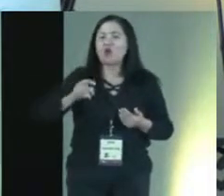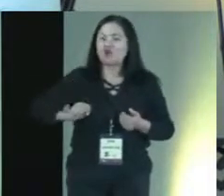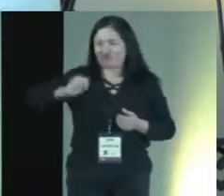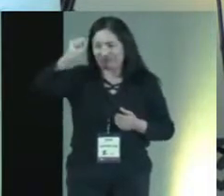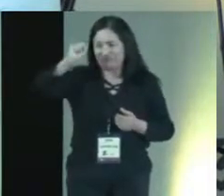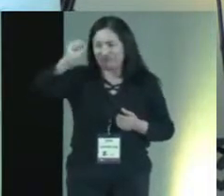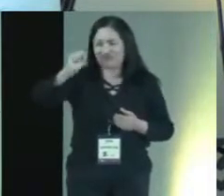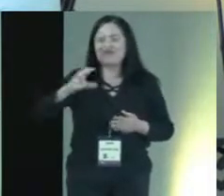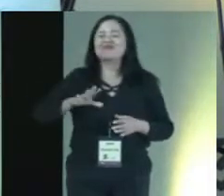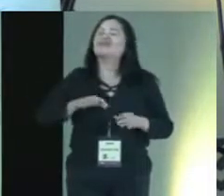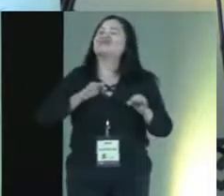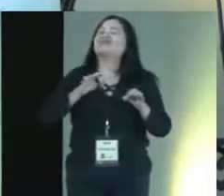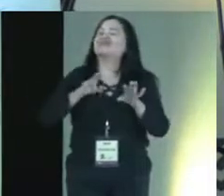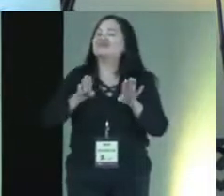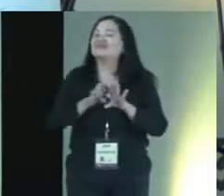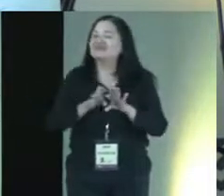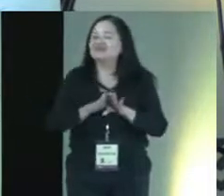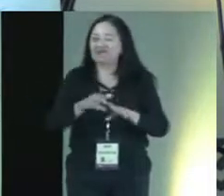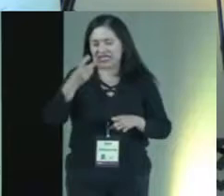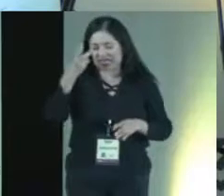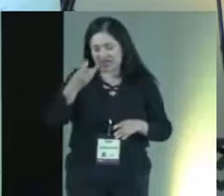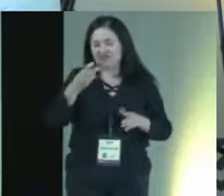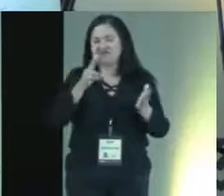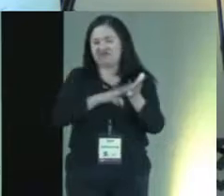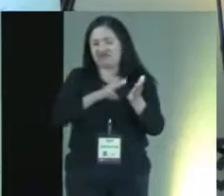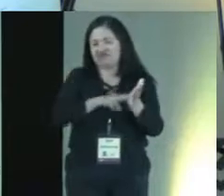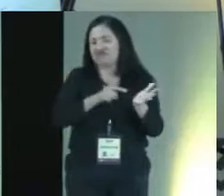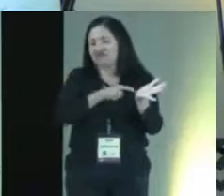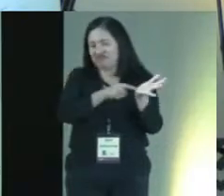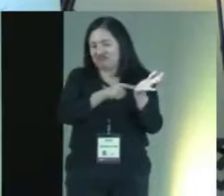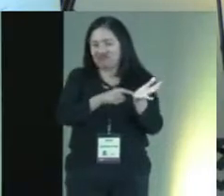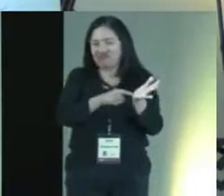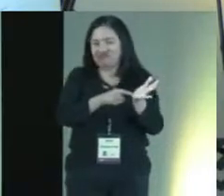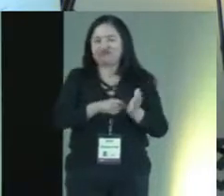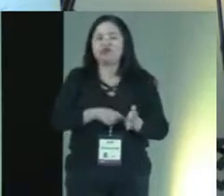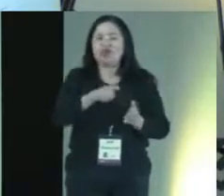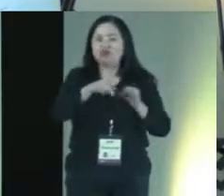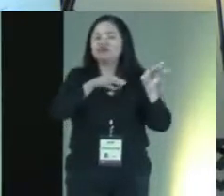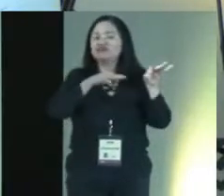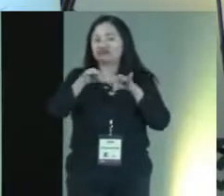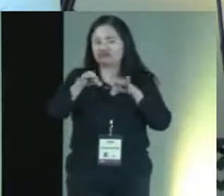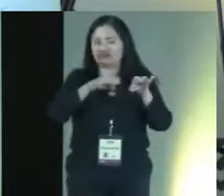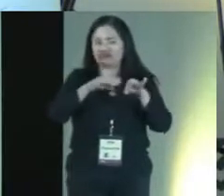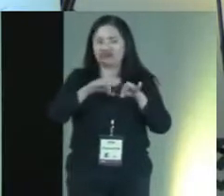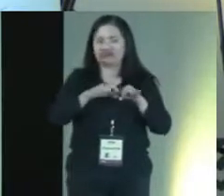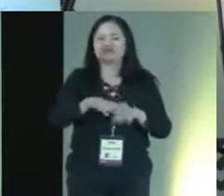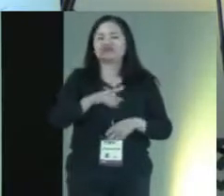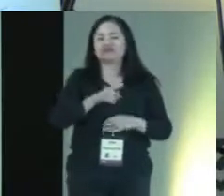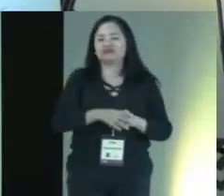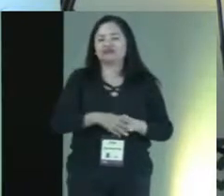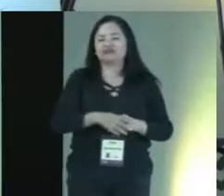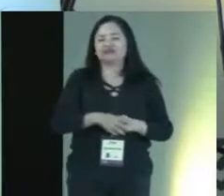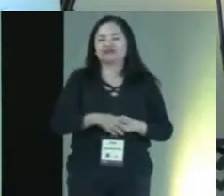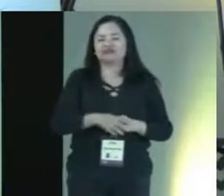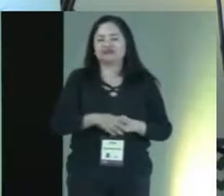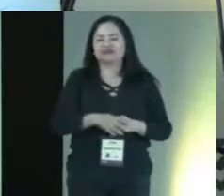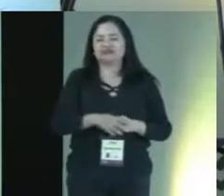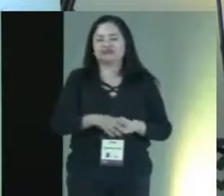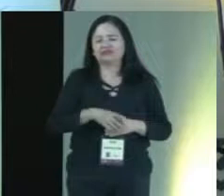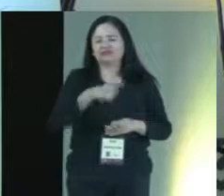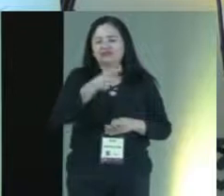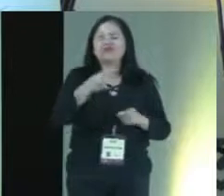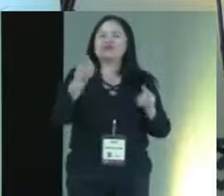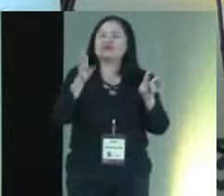obrero. Esto es el valor extraordinario de su labor. Una labor que, por otra parte,